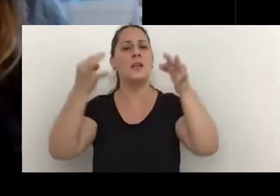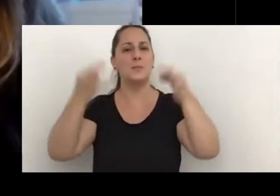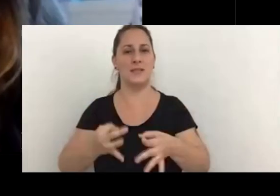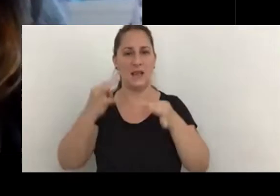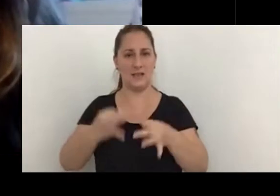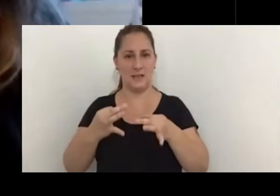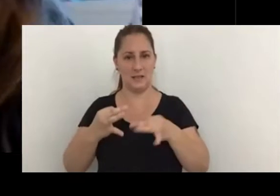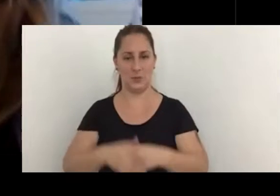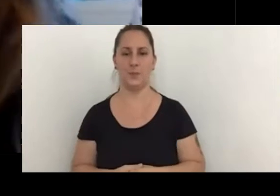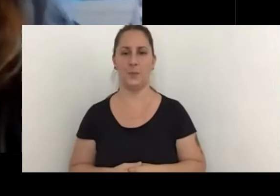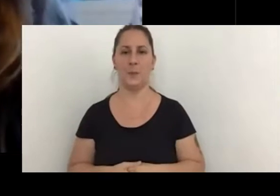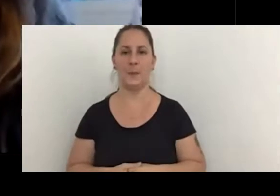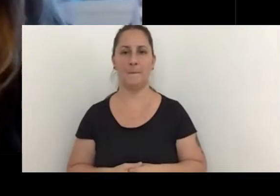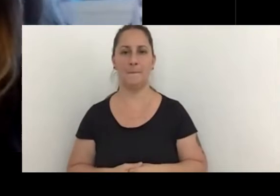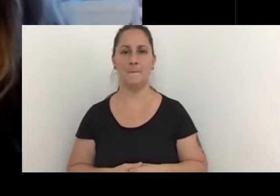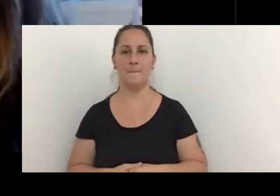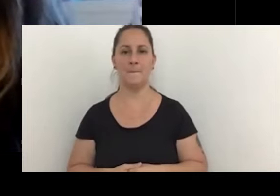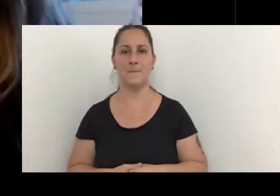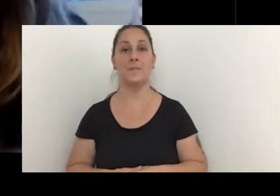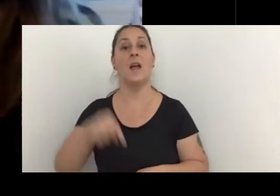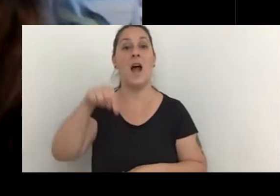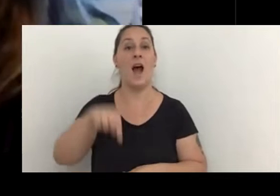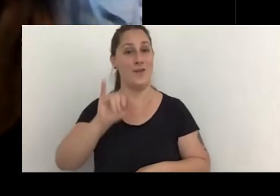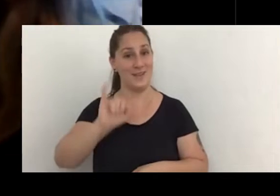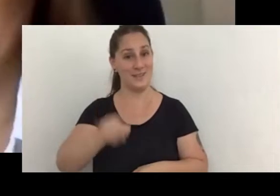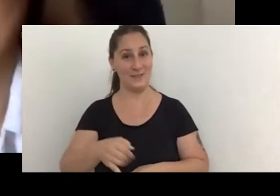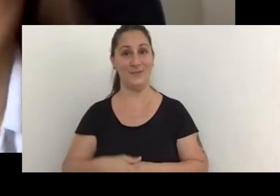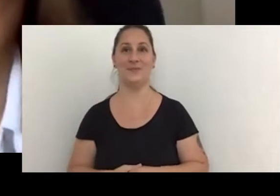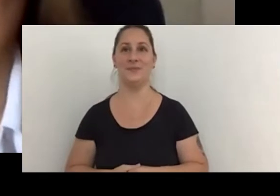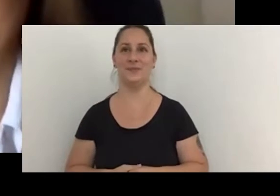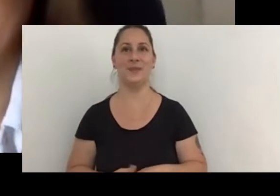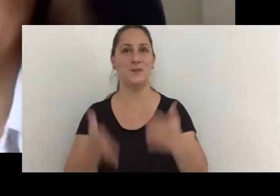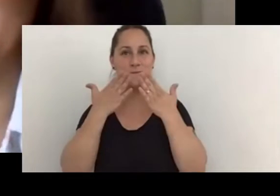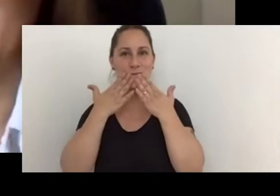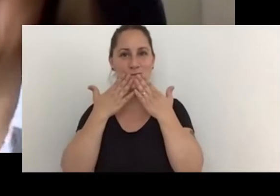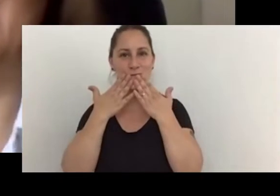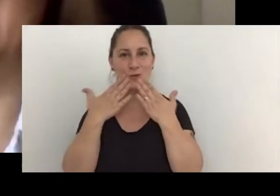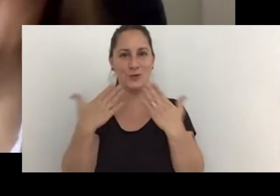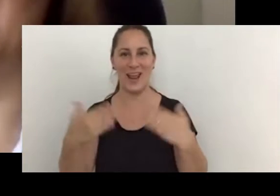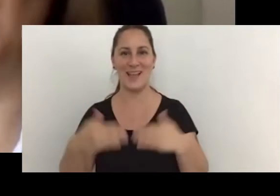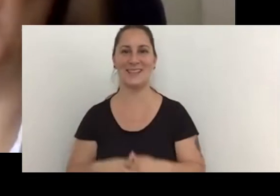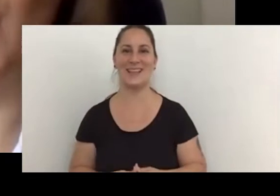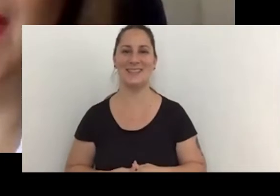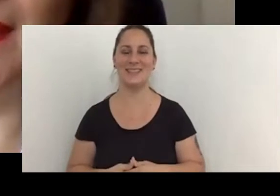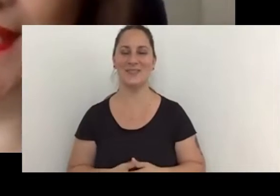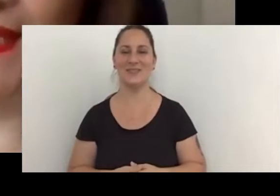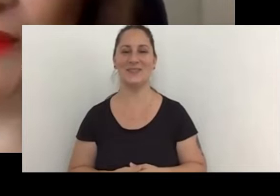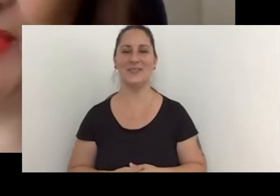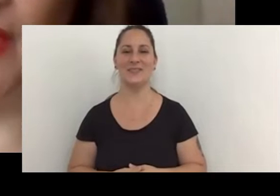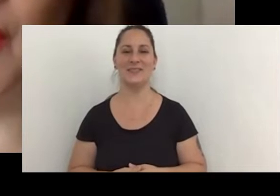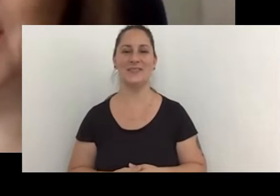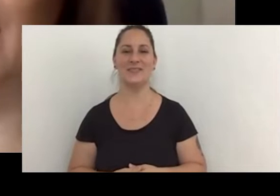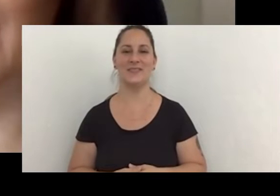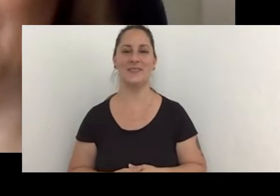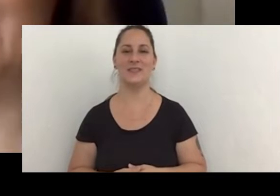AFIP. Ahora sí, Cris. Muchas gracias. Muchas gracias, con lo cual ya